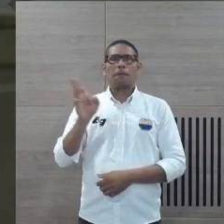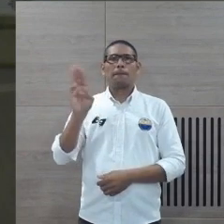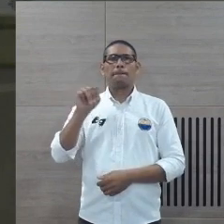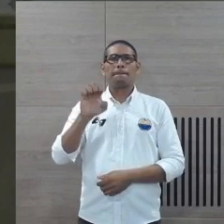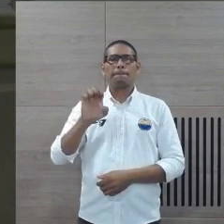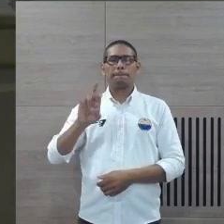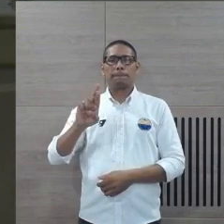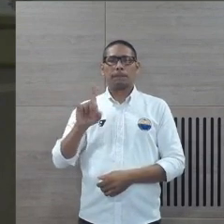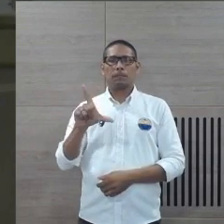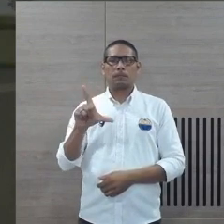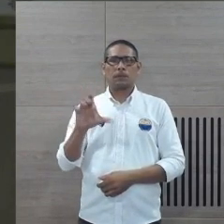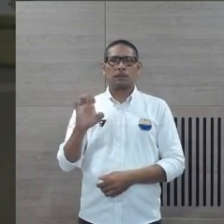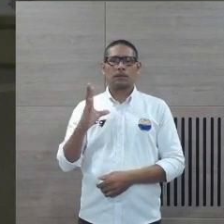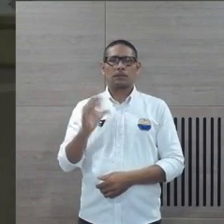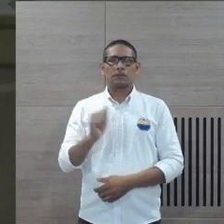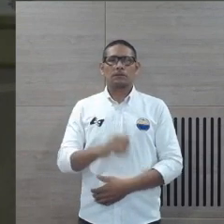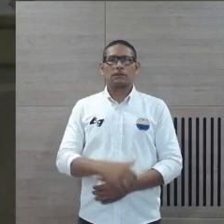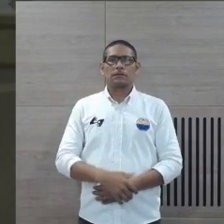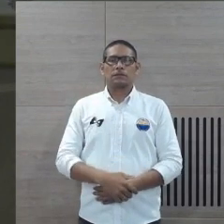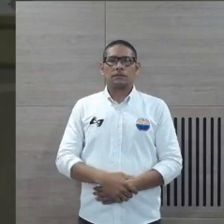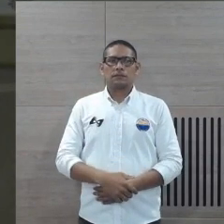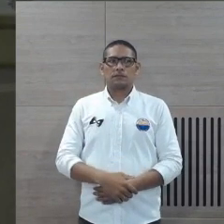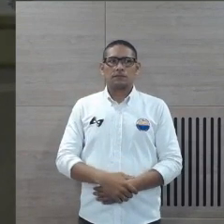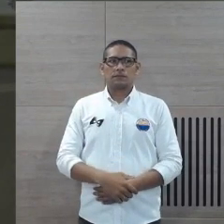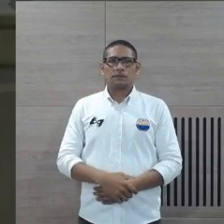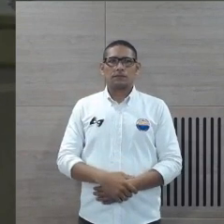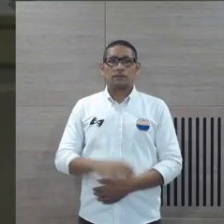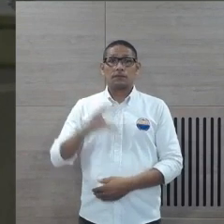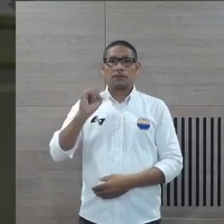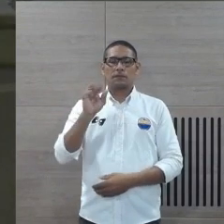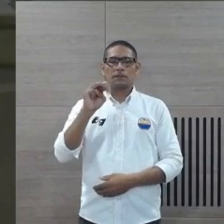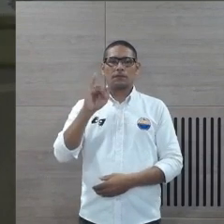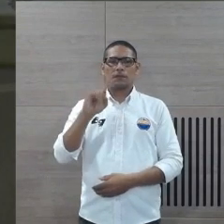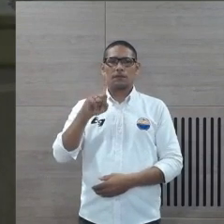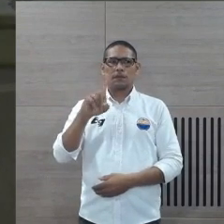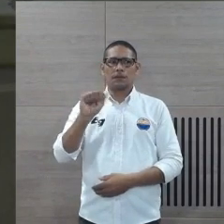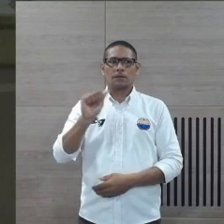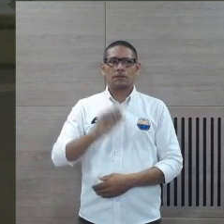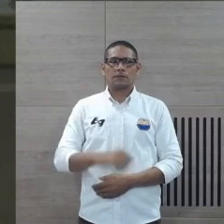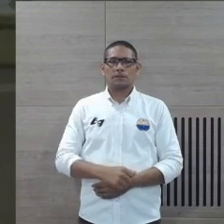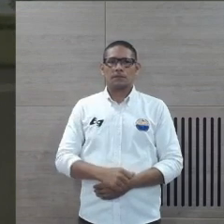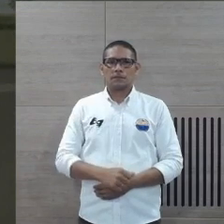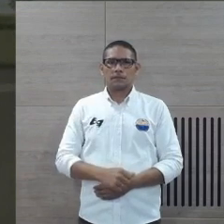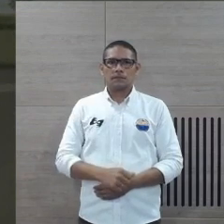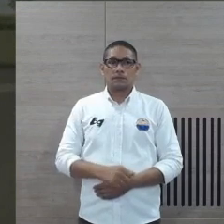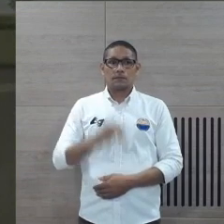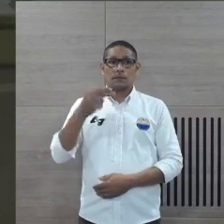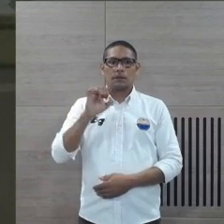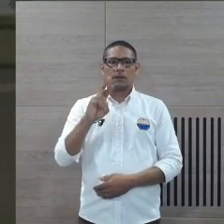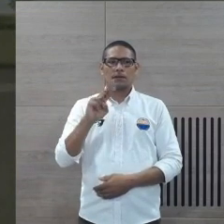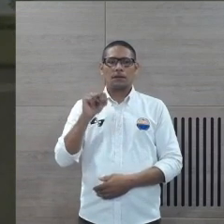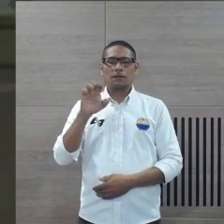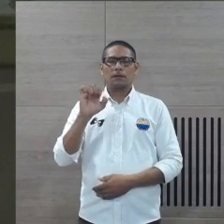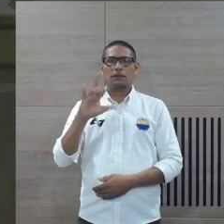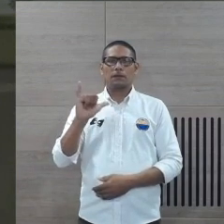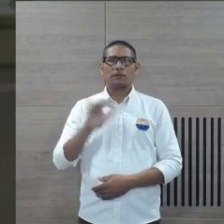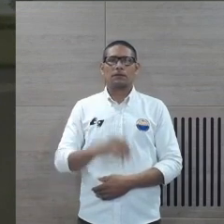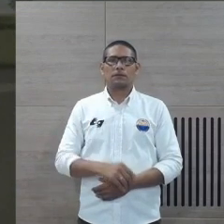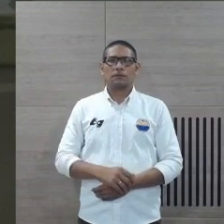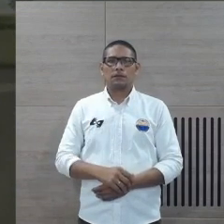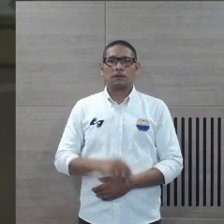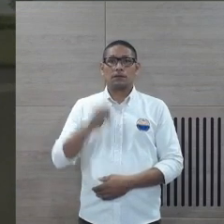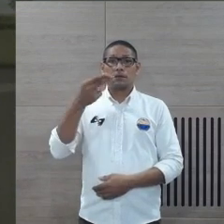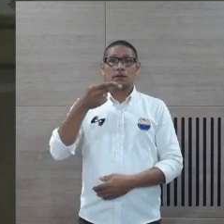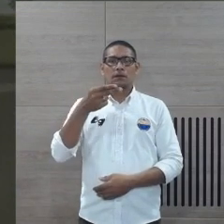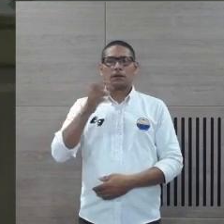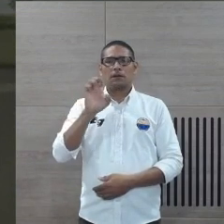Camila Andrea González Muñoz. Heiner Manuel Castro Fernández. Emerson Javier Carrillo Mendoza. Félix Enrique